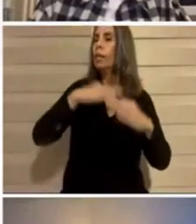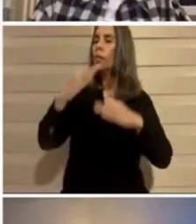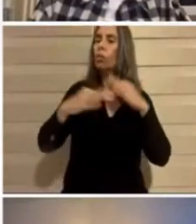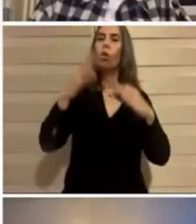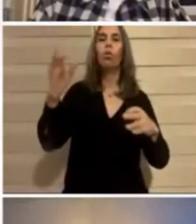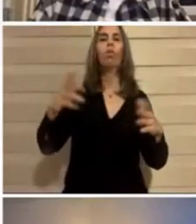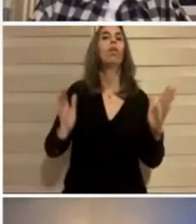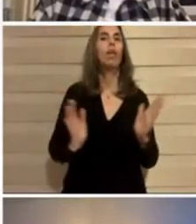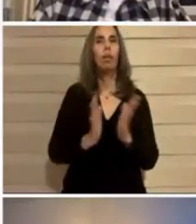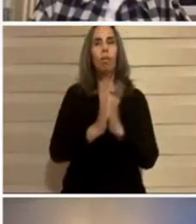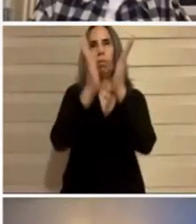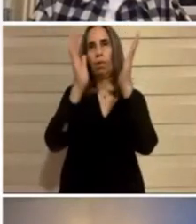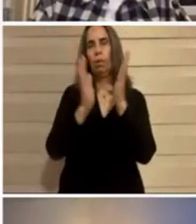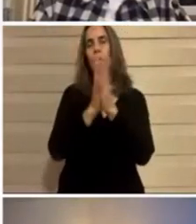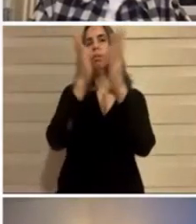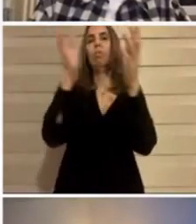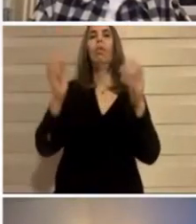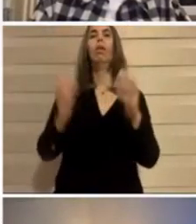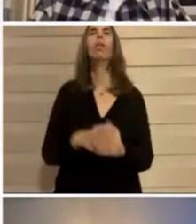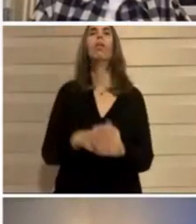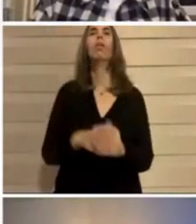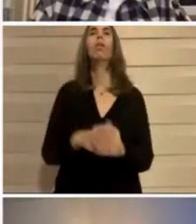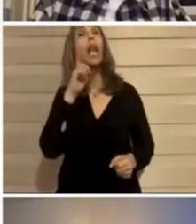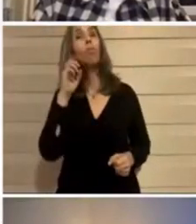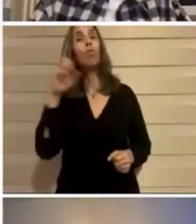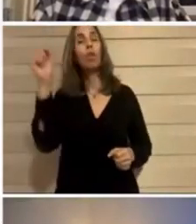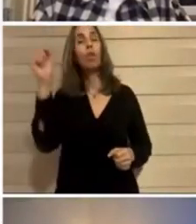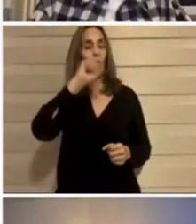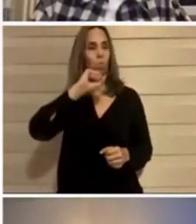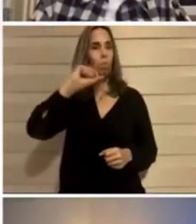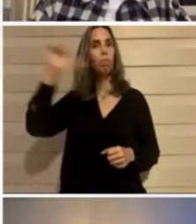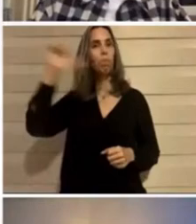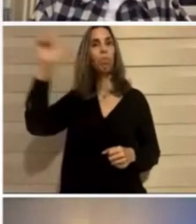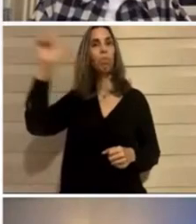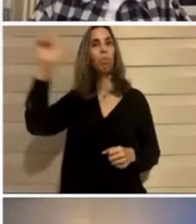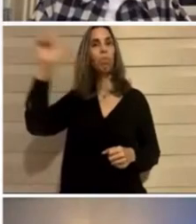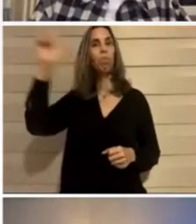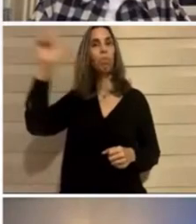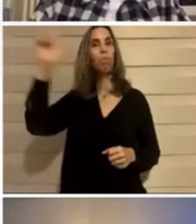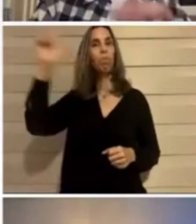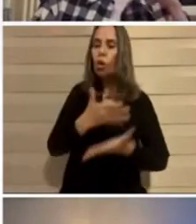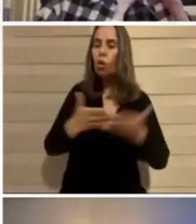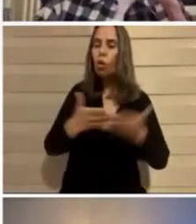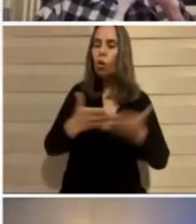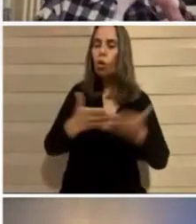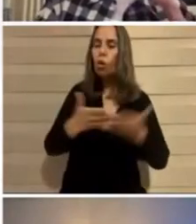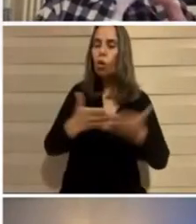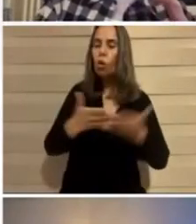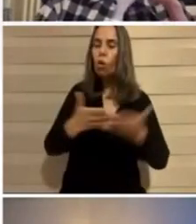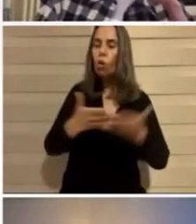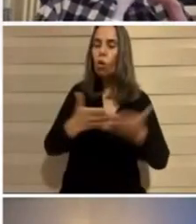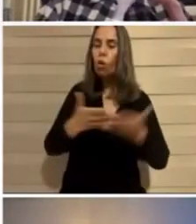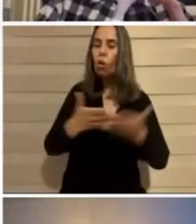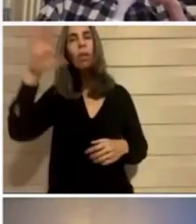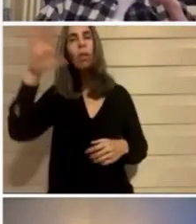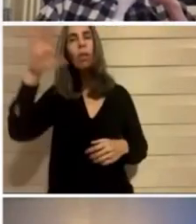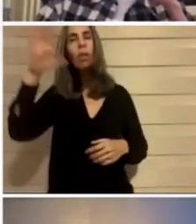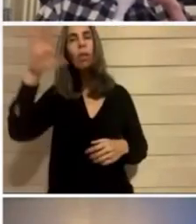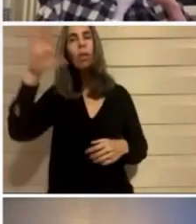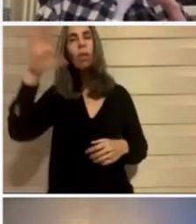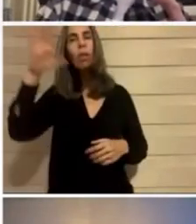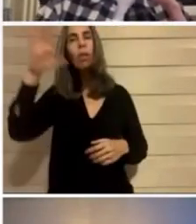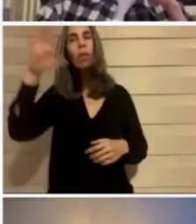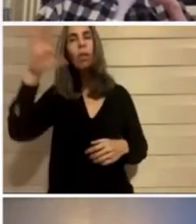panelistas, mujeres exitosas que hoy compartieron su experiencia de vida. A Linda Uruchurtu, a Lucina